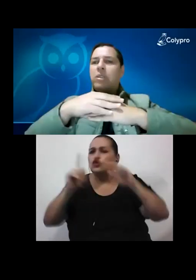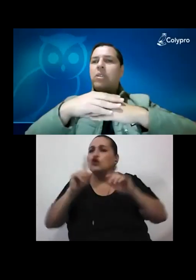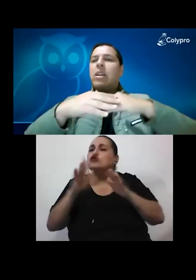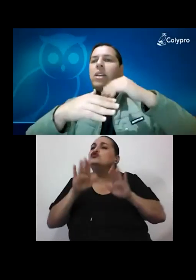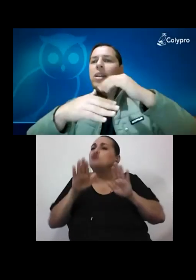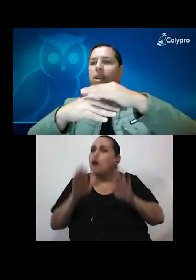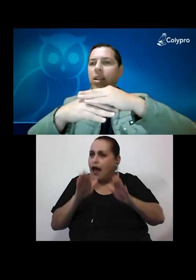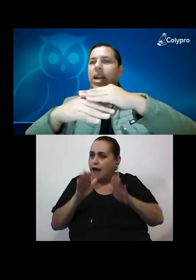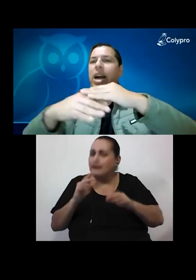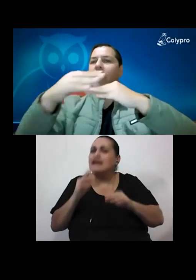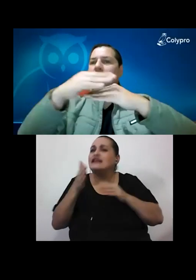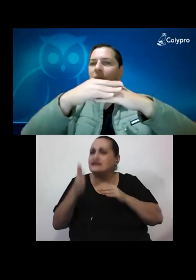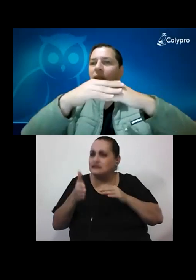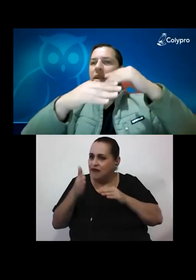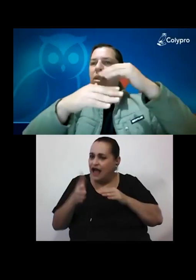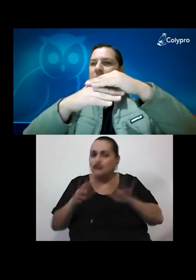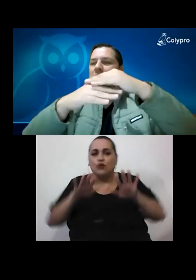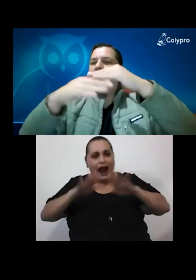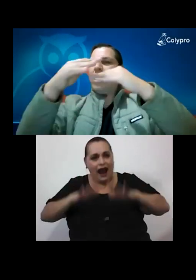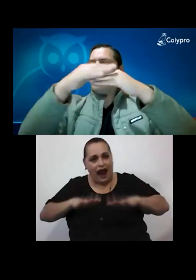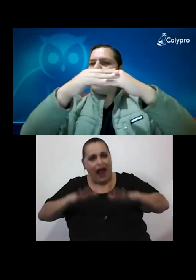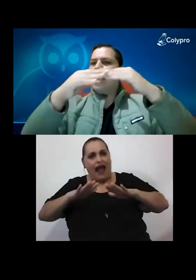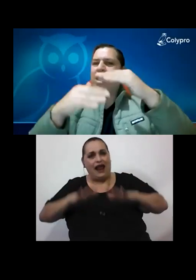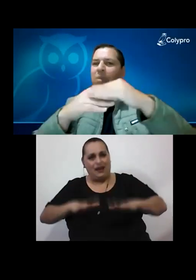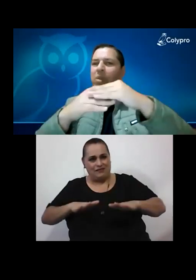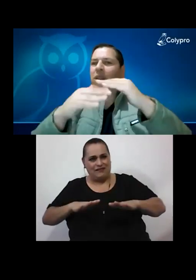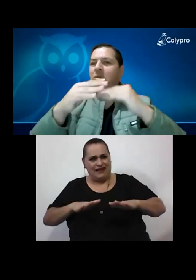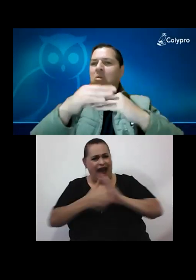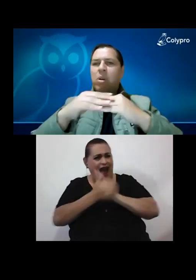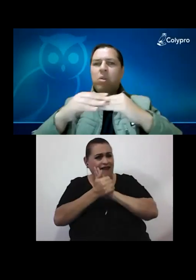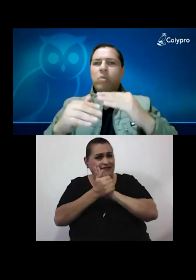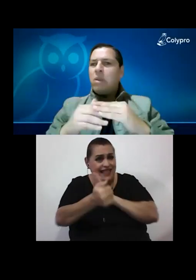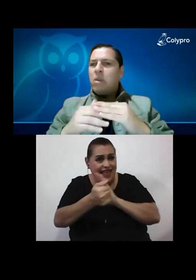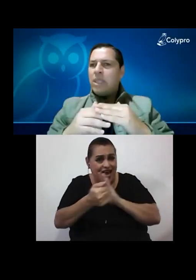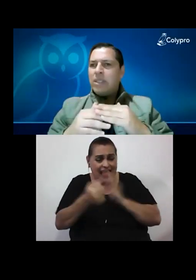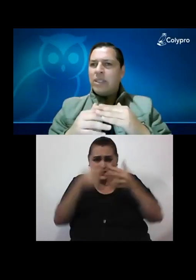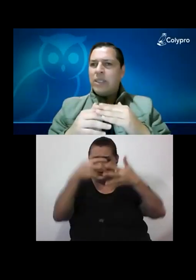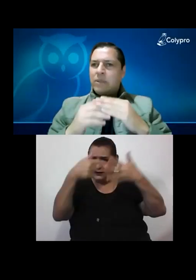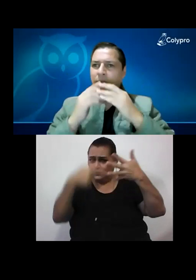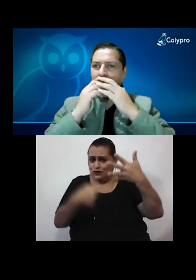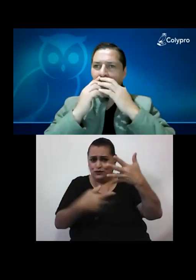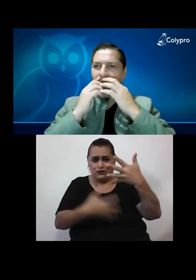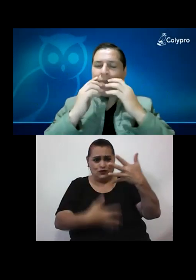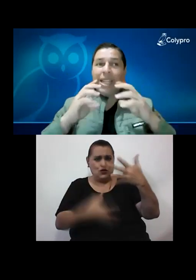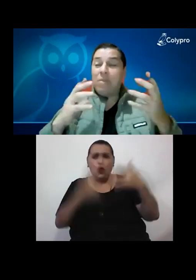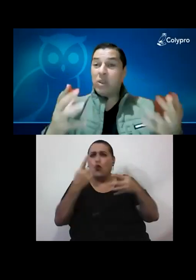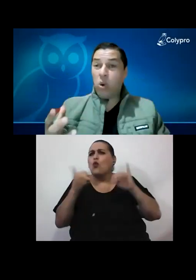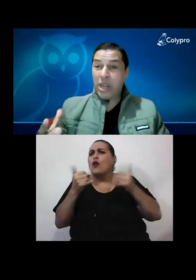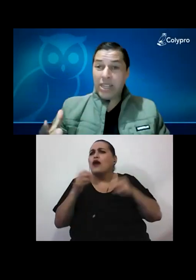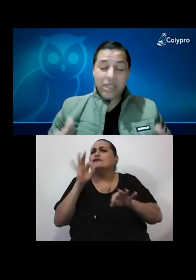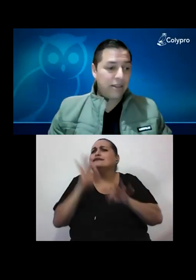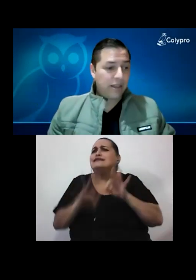más despacio. Calma. Mire todas las habilidades que están aprendiendo. Un juego supremamente sencillo. Es la manera